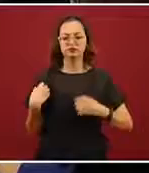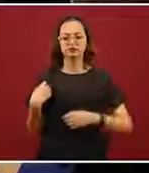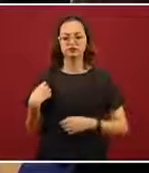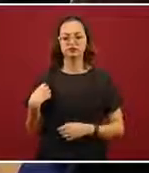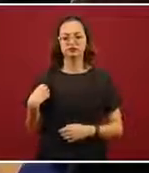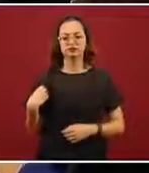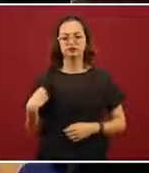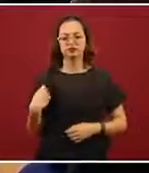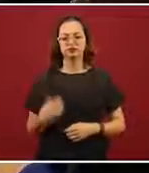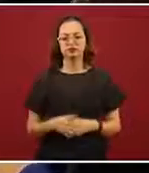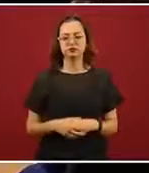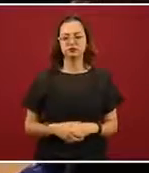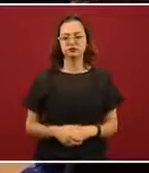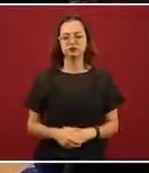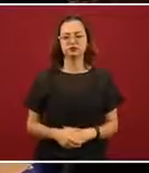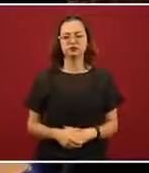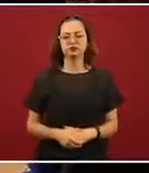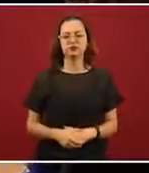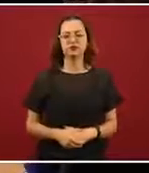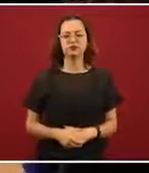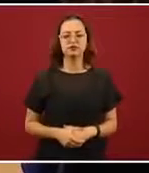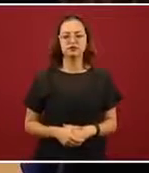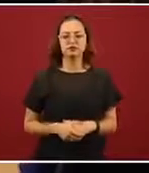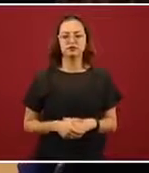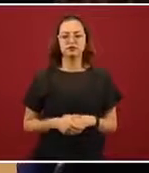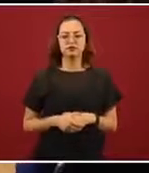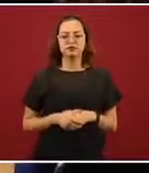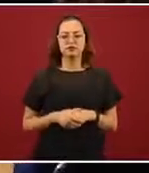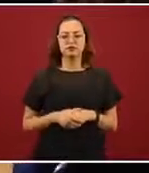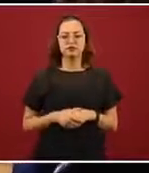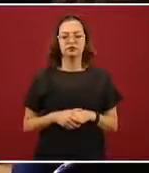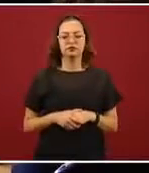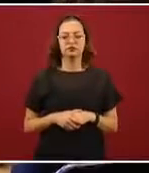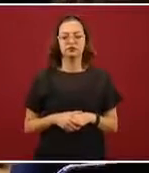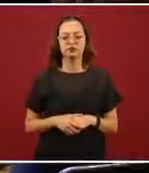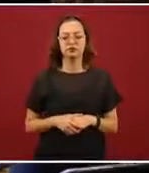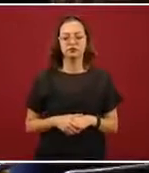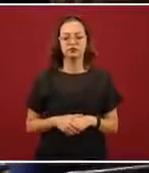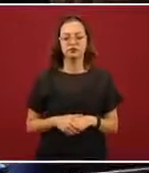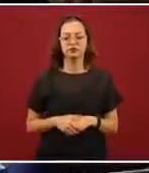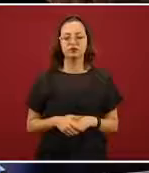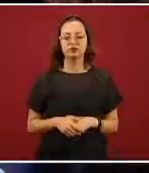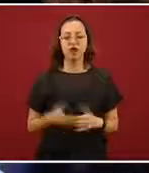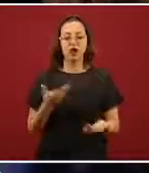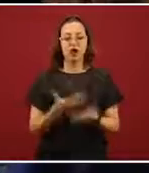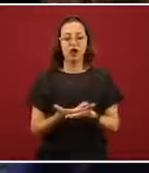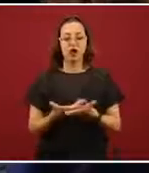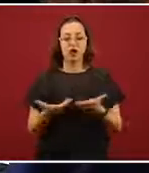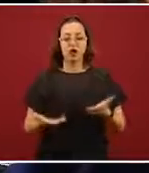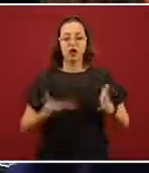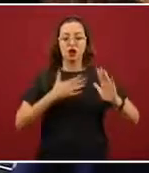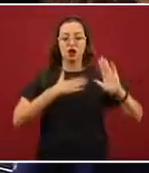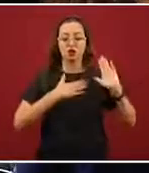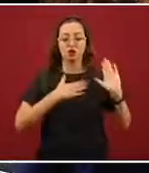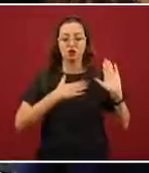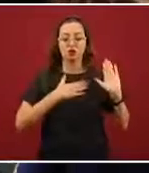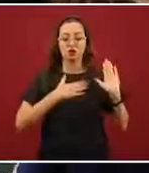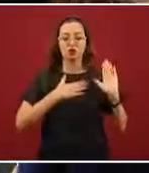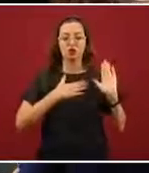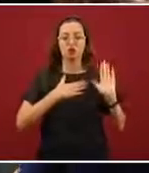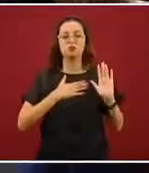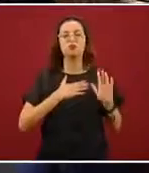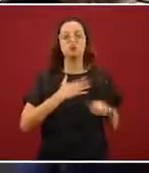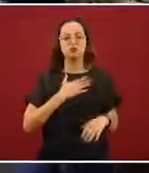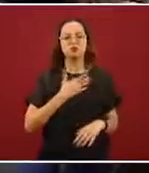vamos a decir, un compromiso de que podemos disponer de un